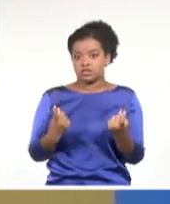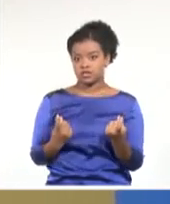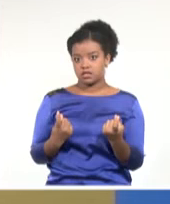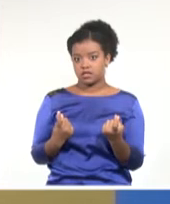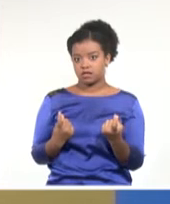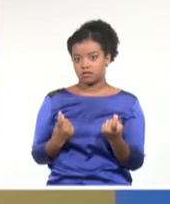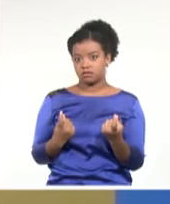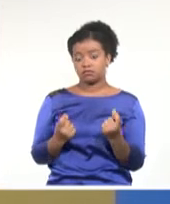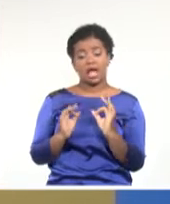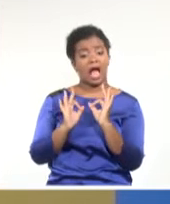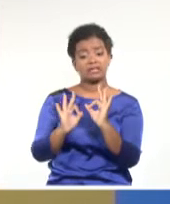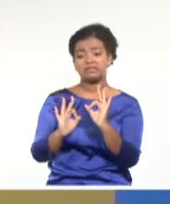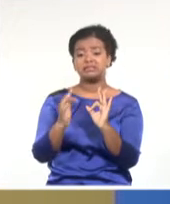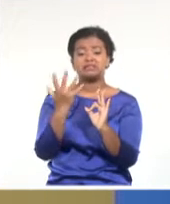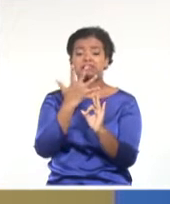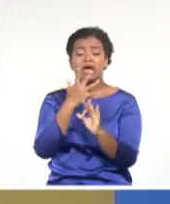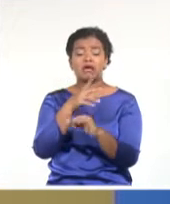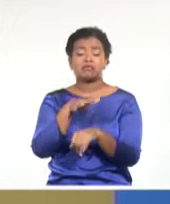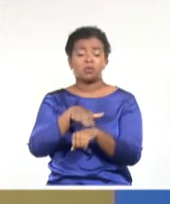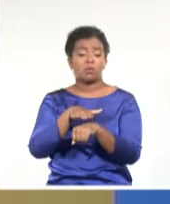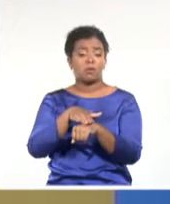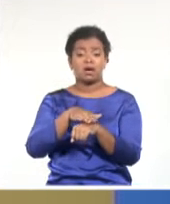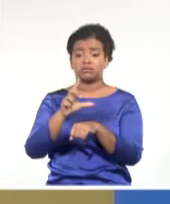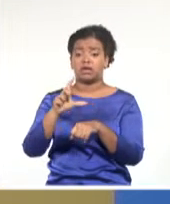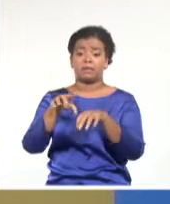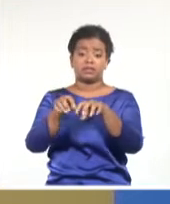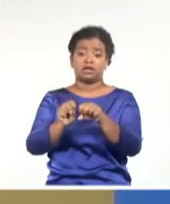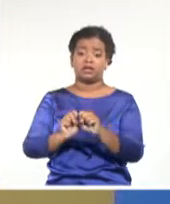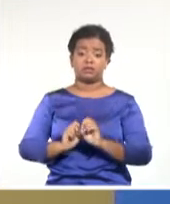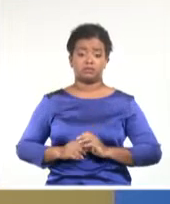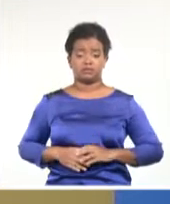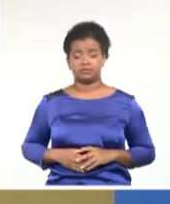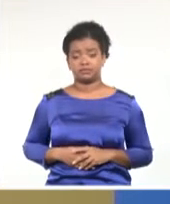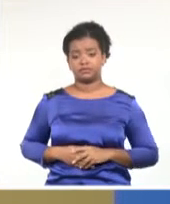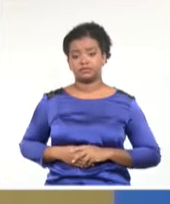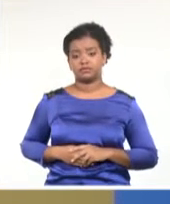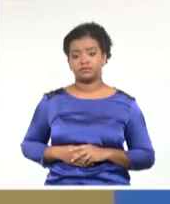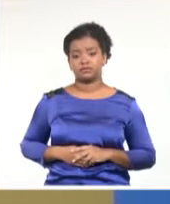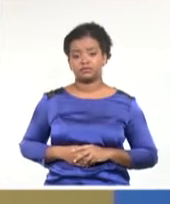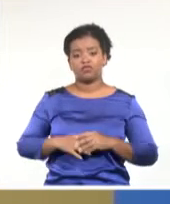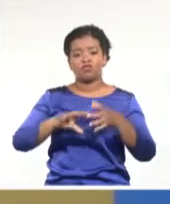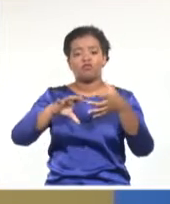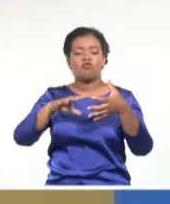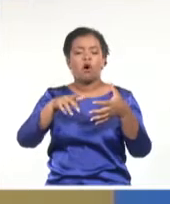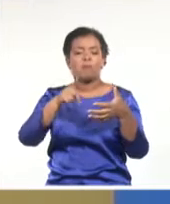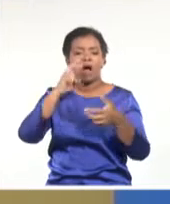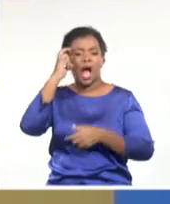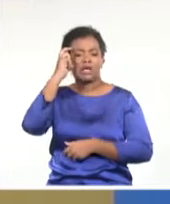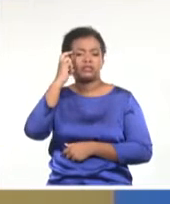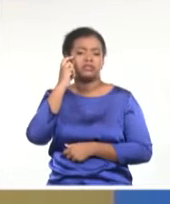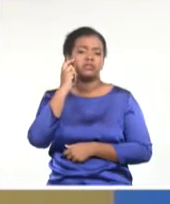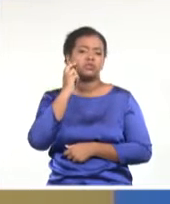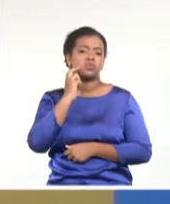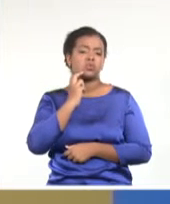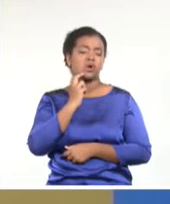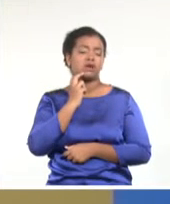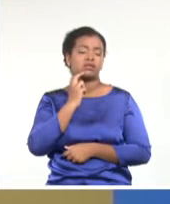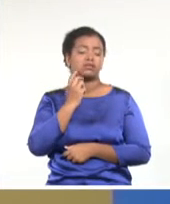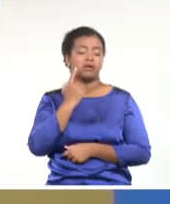lo puso de presente. Esa visión arcaica fue